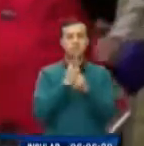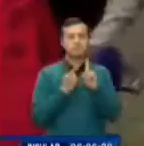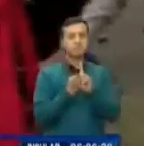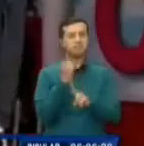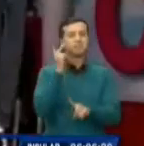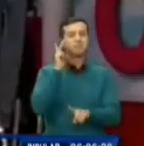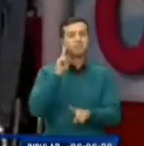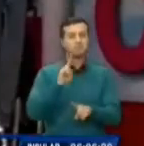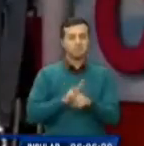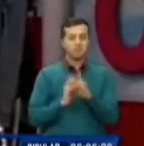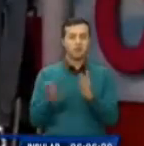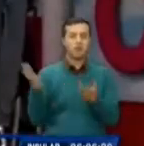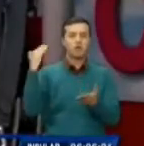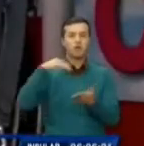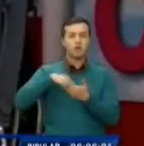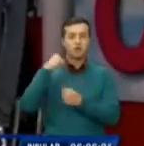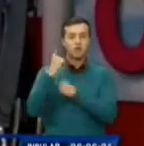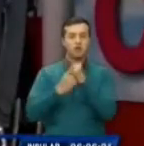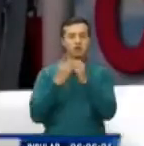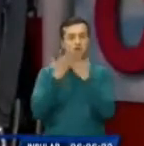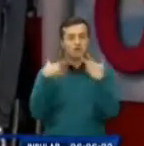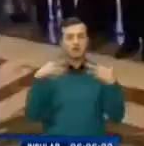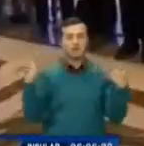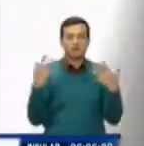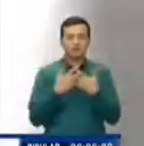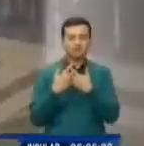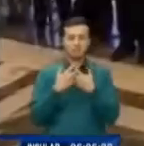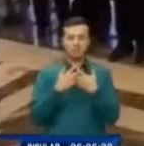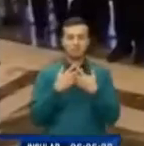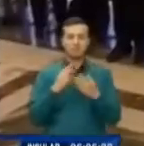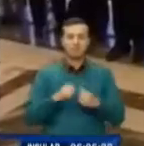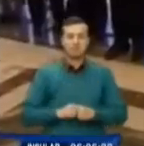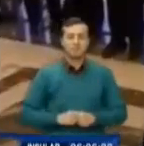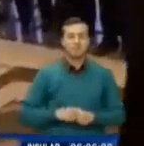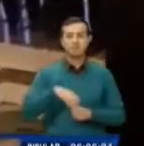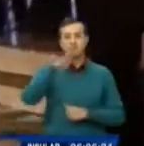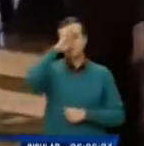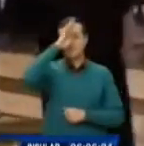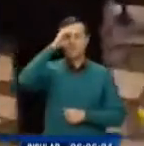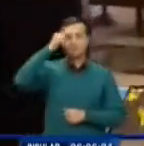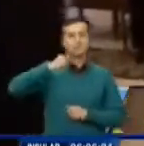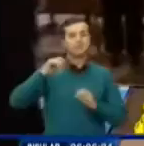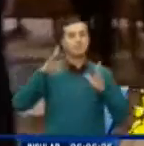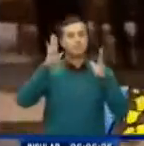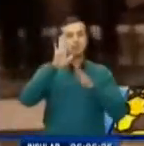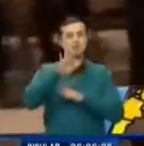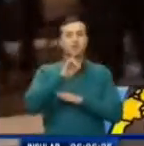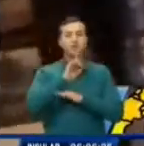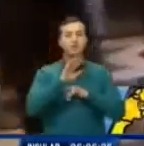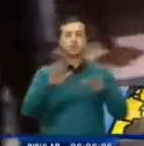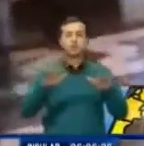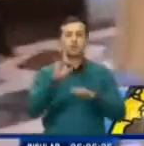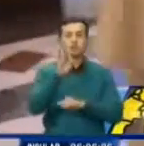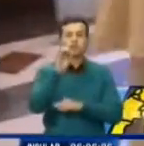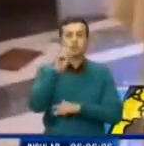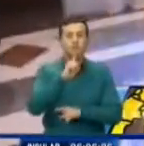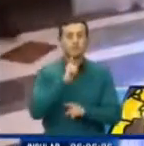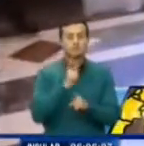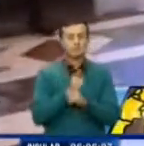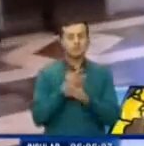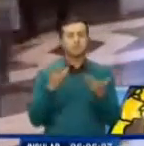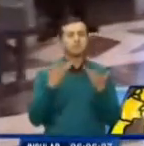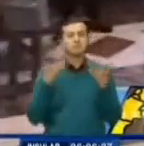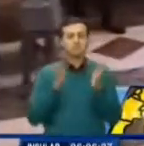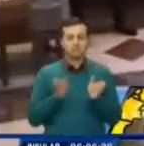aniversario de la reaproximación bilateral. El Papa Francisco celebró su cumpleaños número 80 con